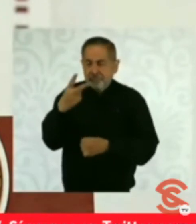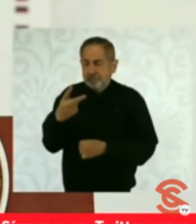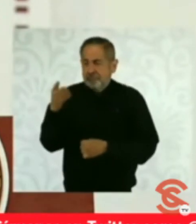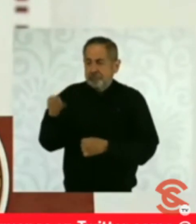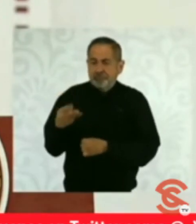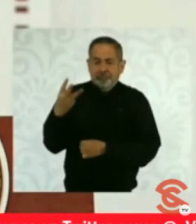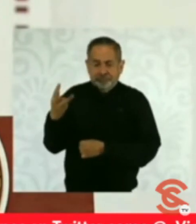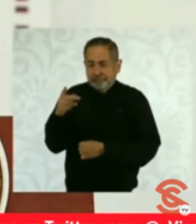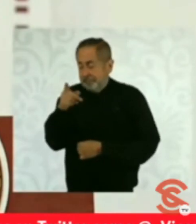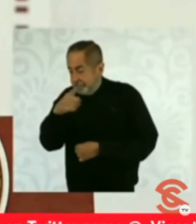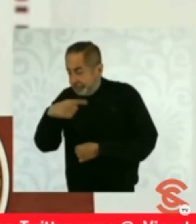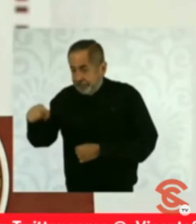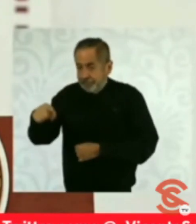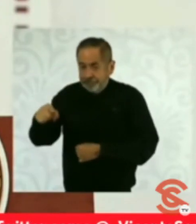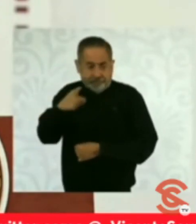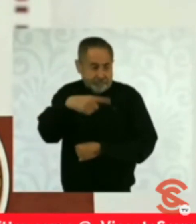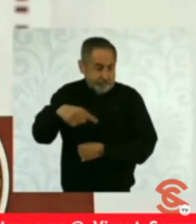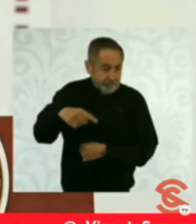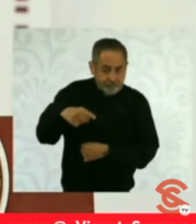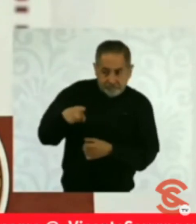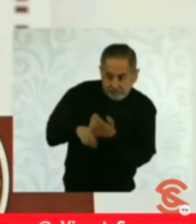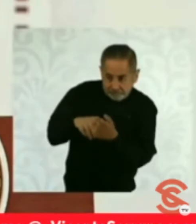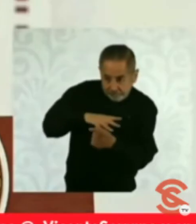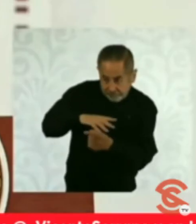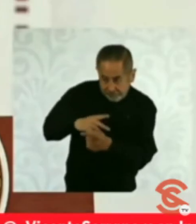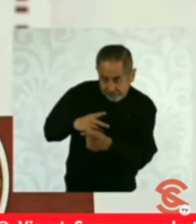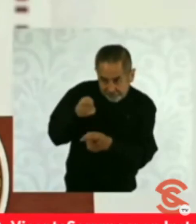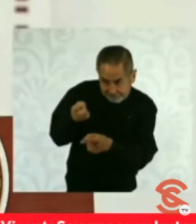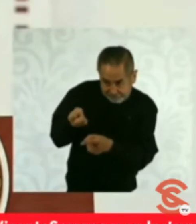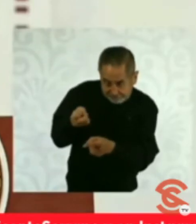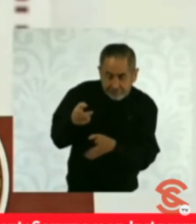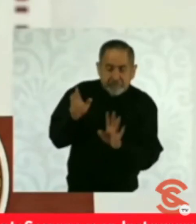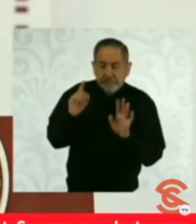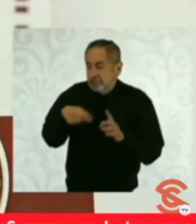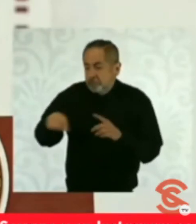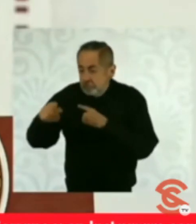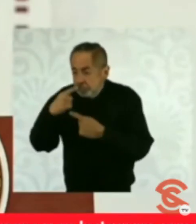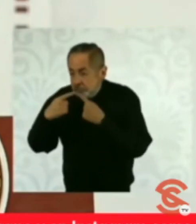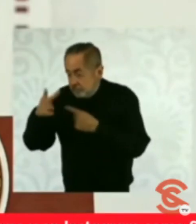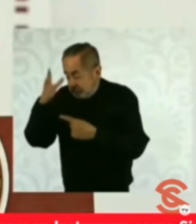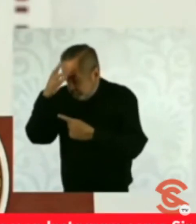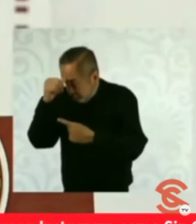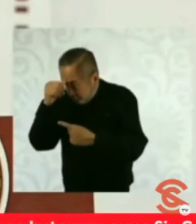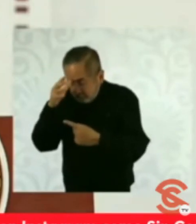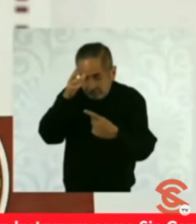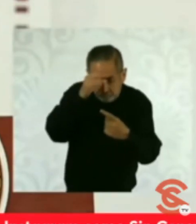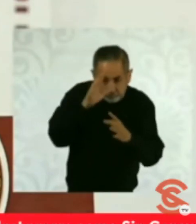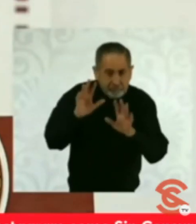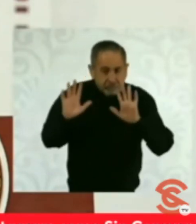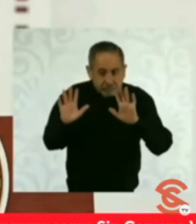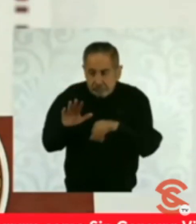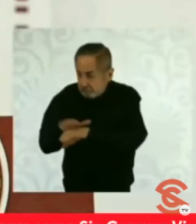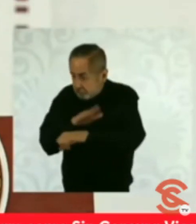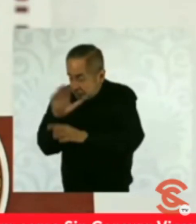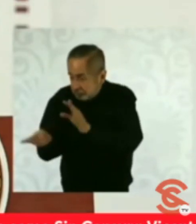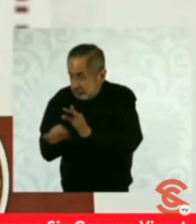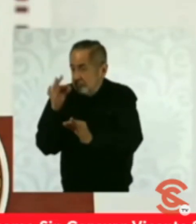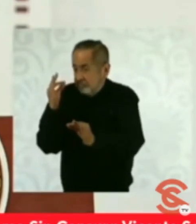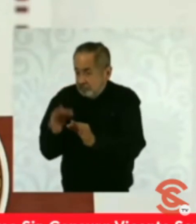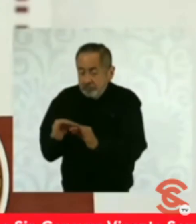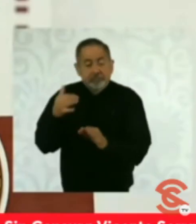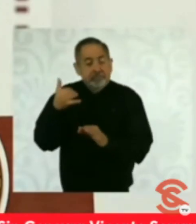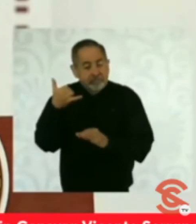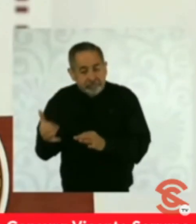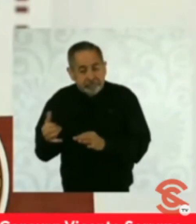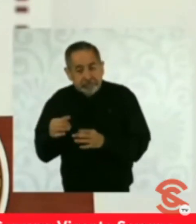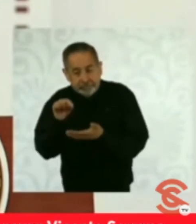partes de los individuos presentes, acuerden las reformas o adiciones y que éstas sean aprobadas por la mayoría de las